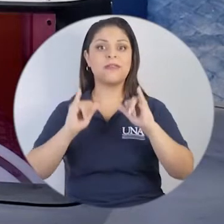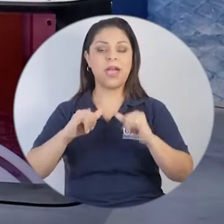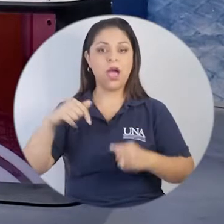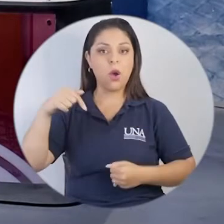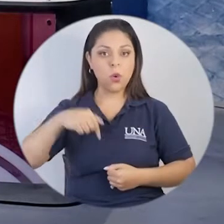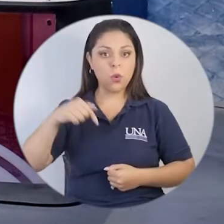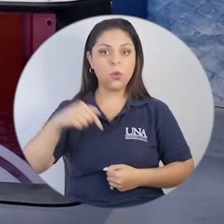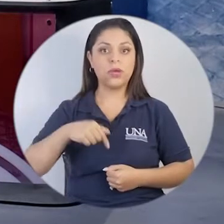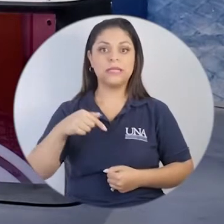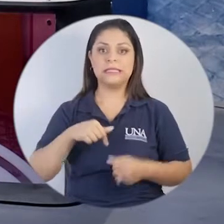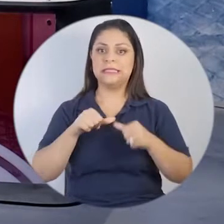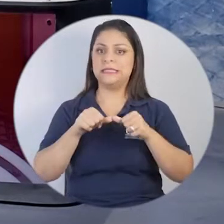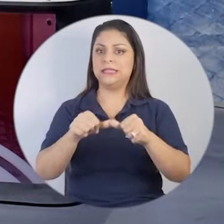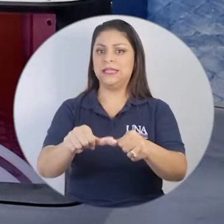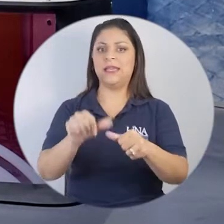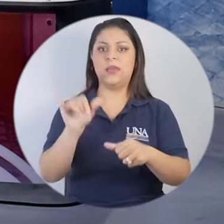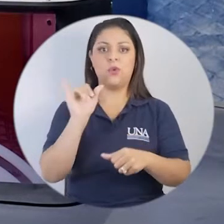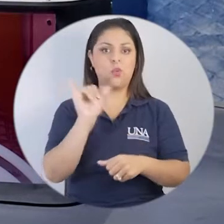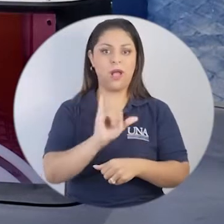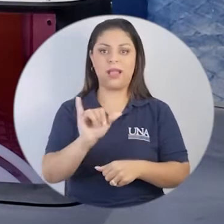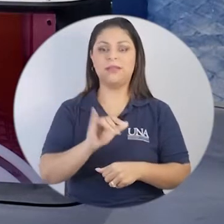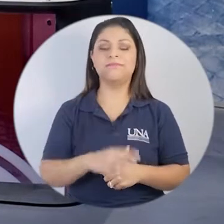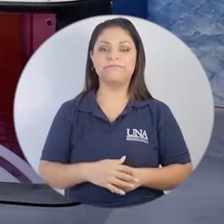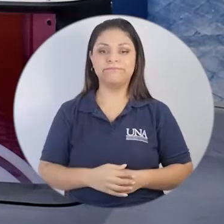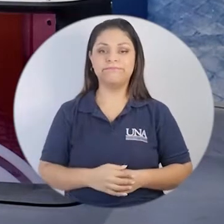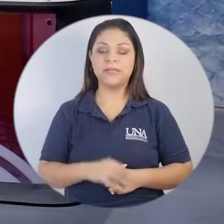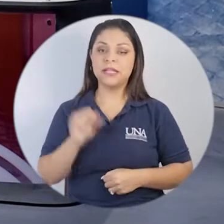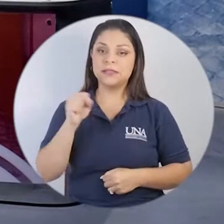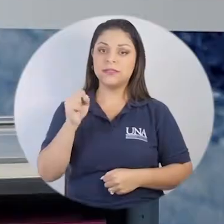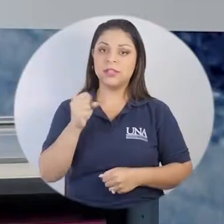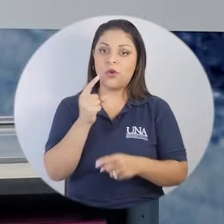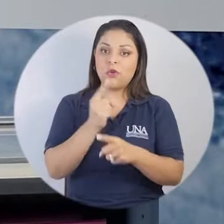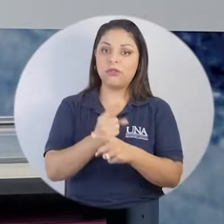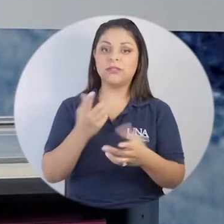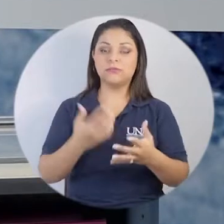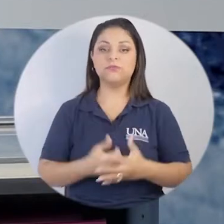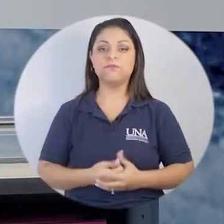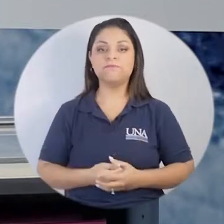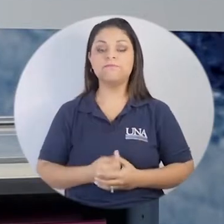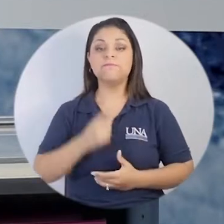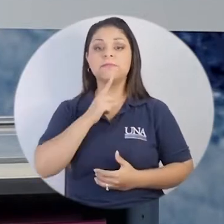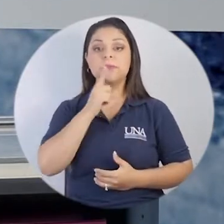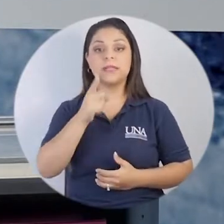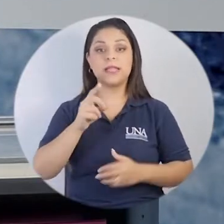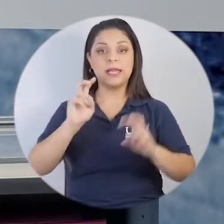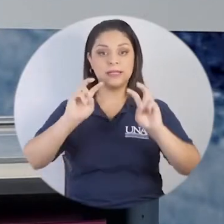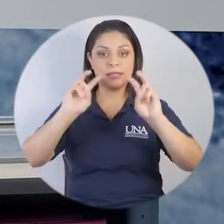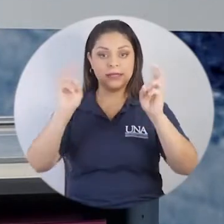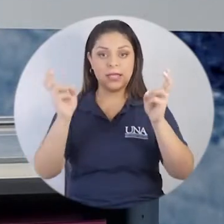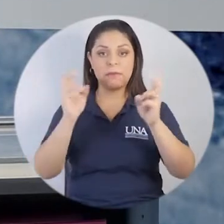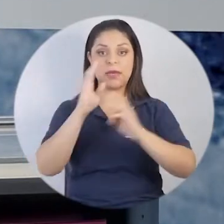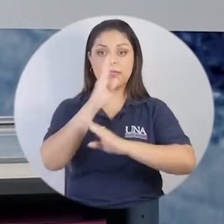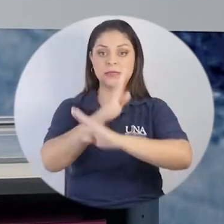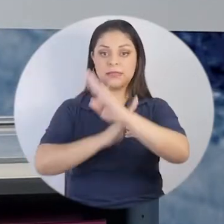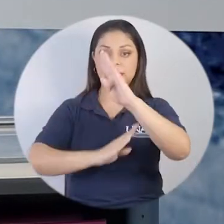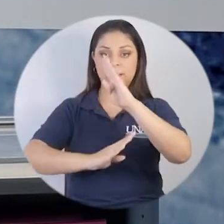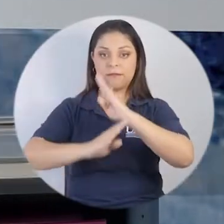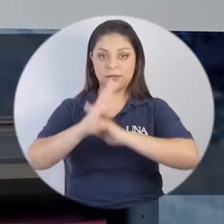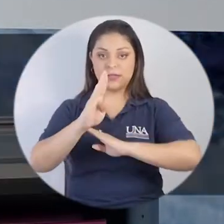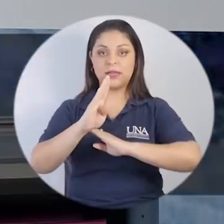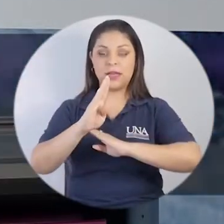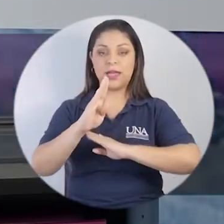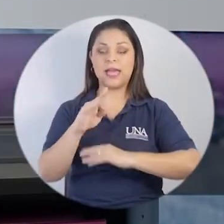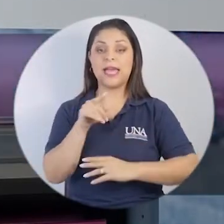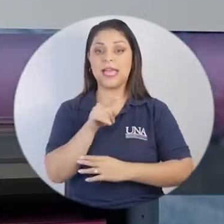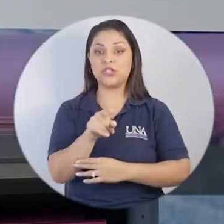en algunos ámbitos prevalece. Sí, efectivamente, Maribel. En realidad el tema de la discapacidad está